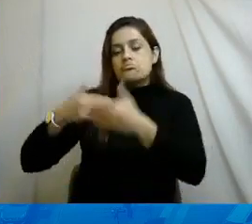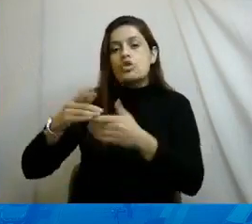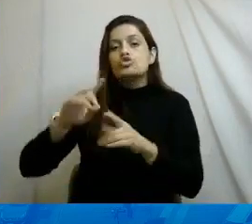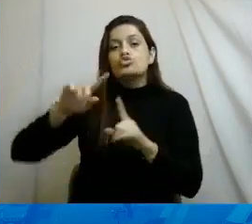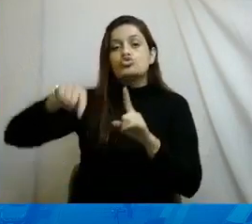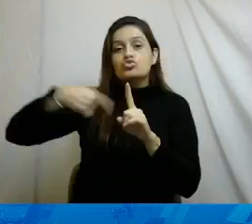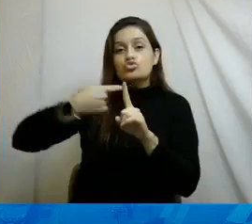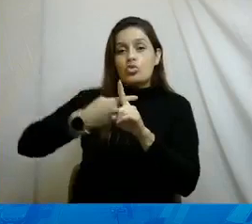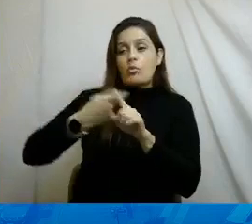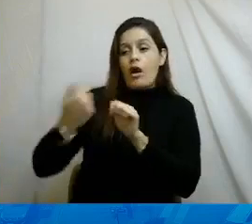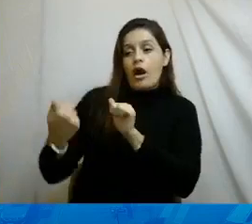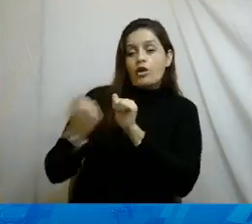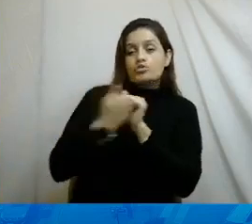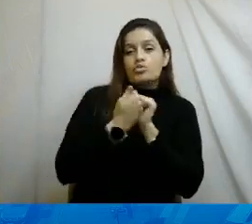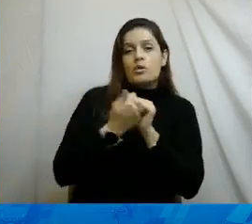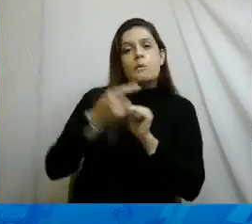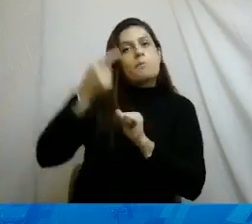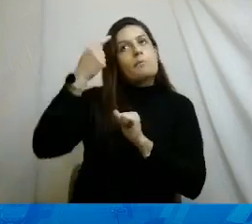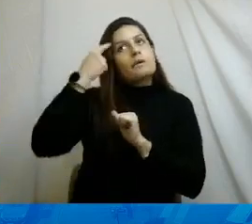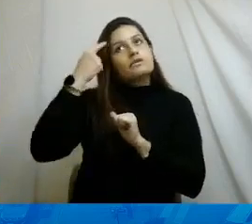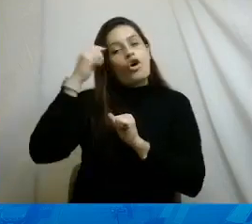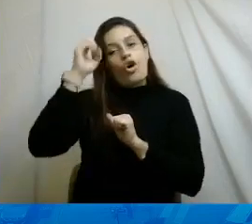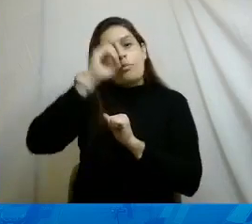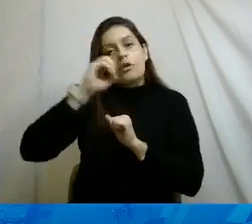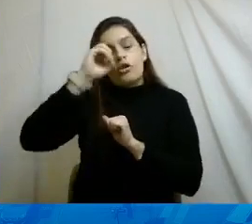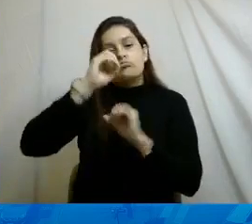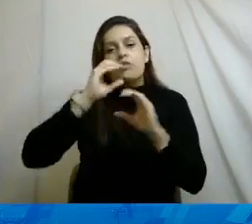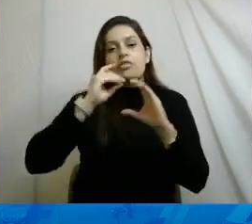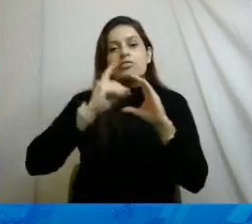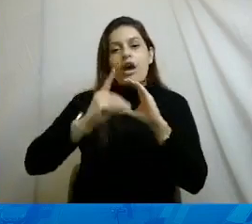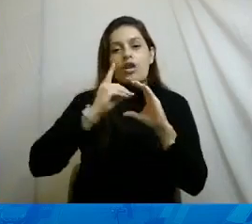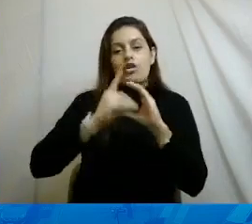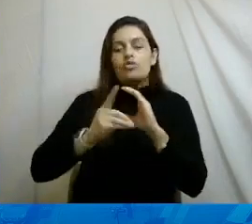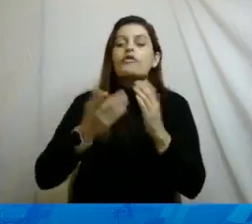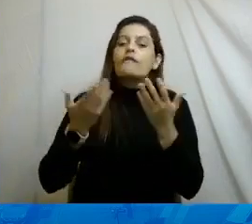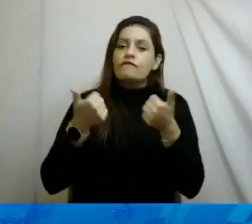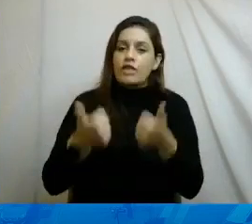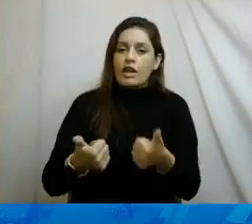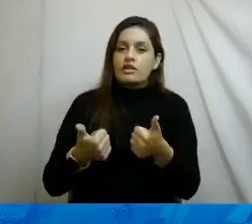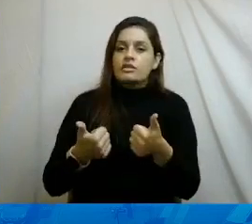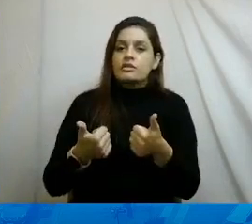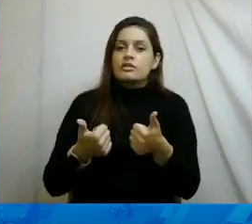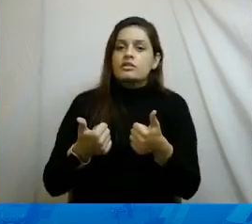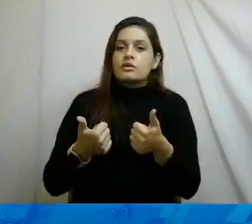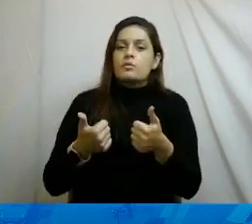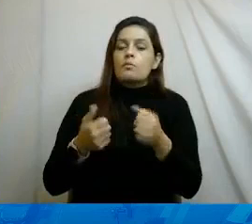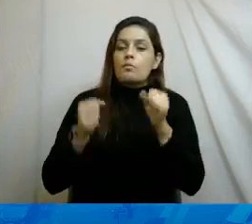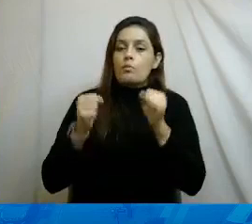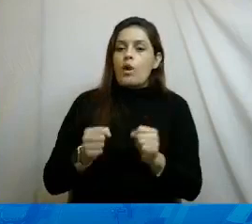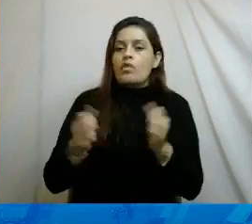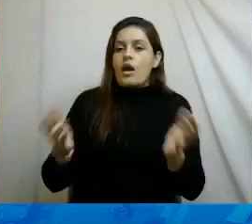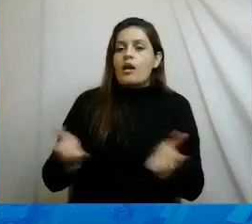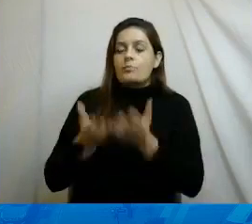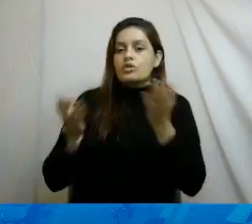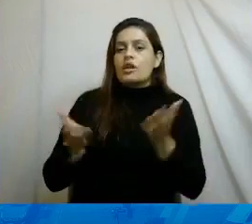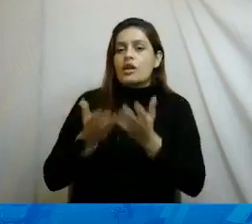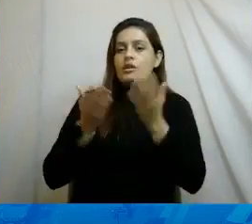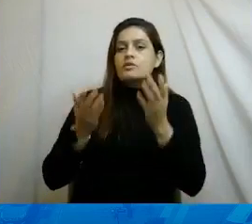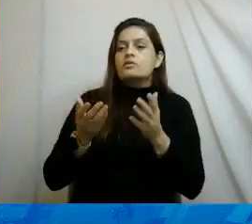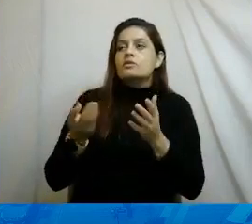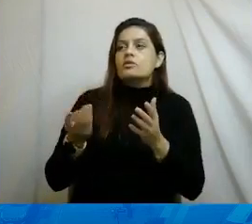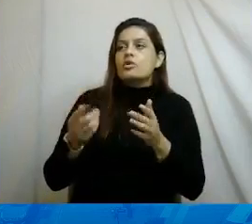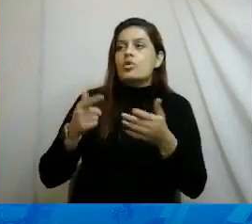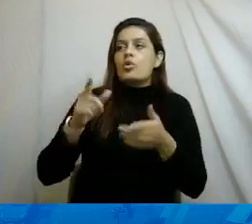aportar, toda mente que quiera pensar, que quiera dialogar, va a aportar a que podamos hacer un espacio más seguro.